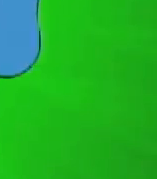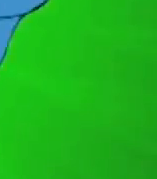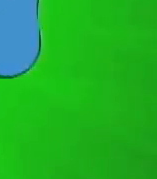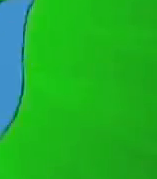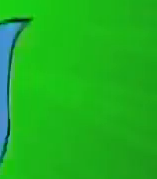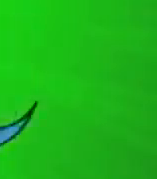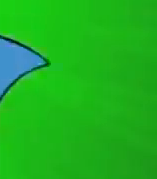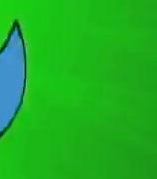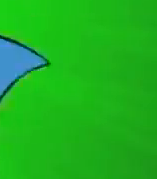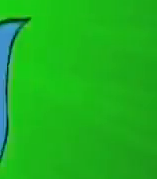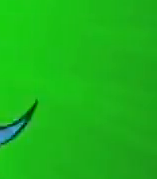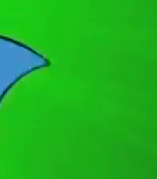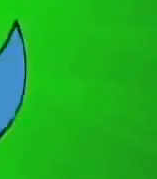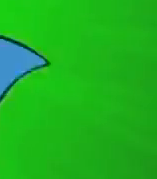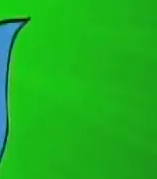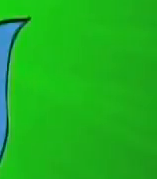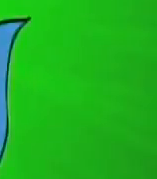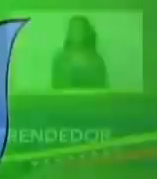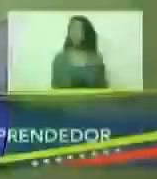Indestructible.